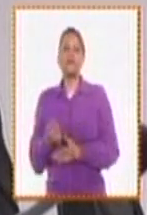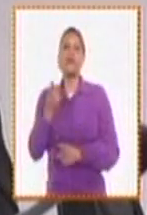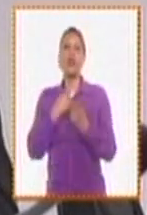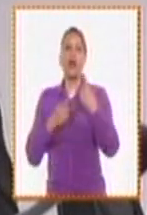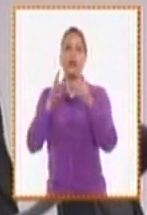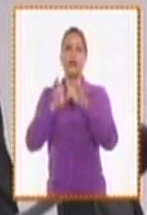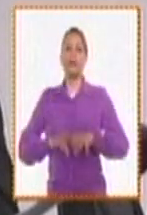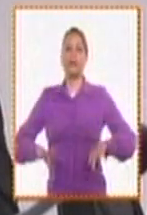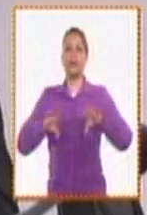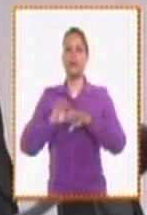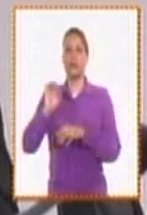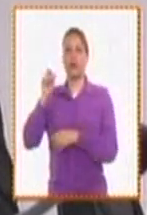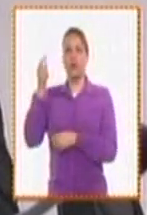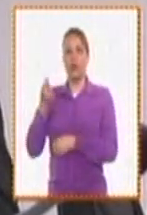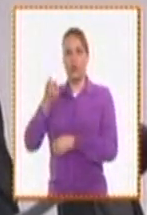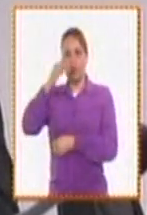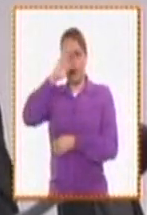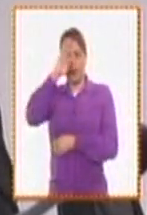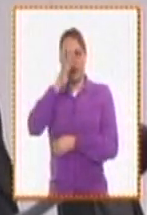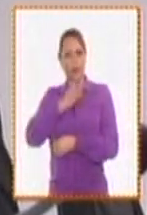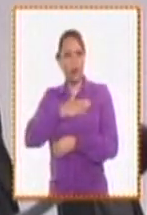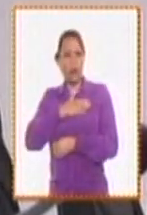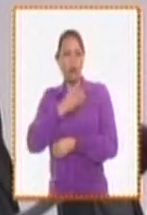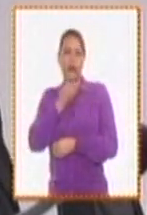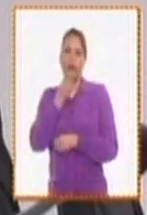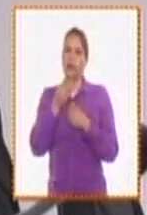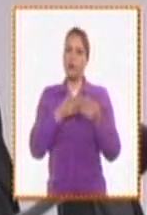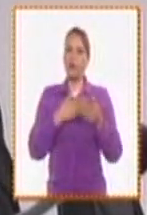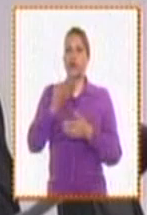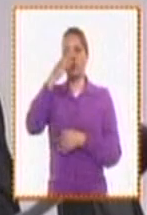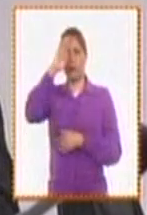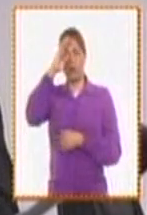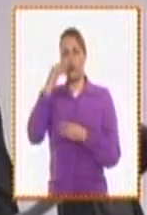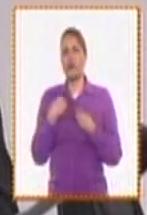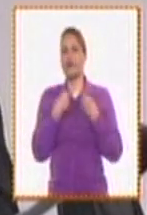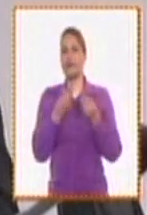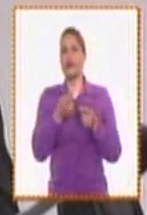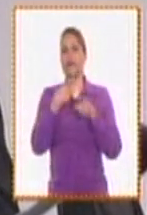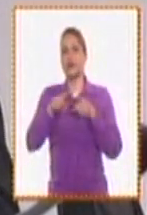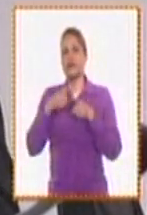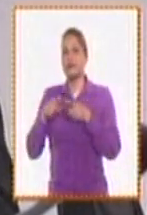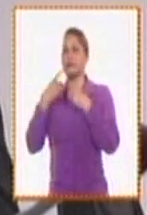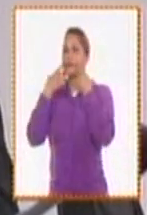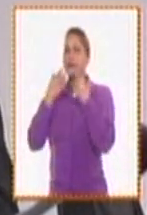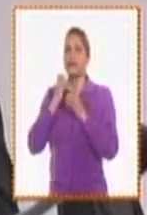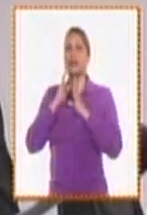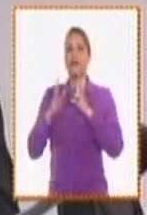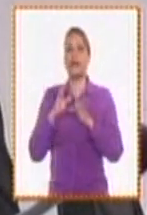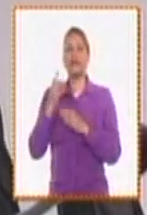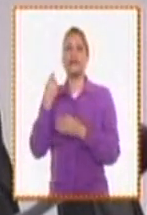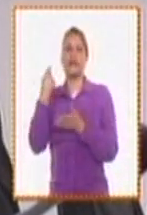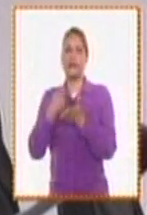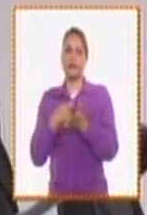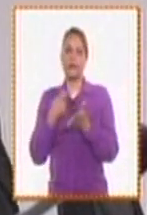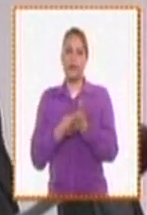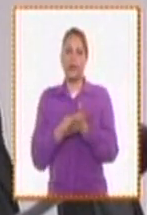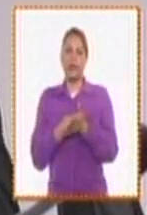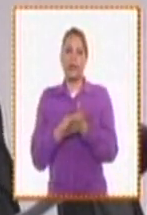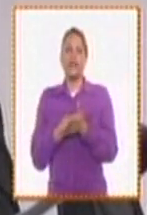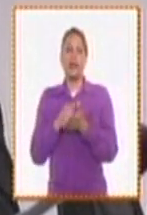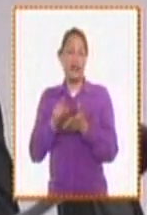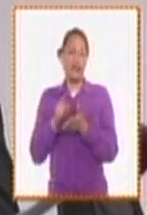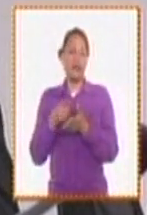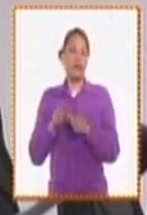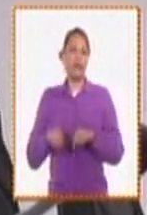situación económica, el país invierte recursos importantes en el orden financiero, en el orden humano, para evitar que este